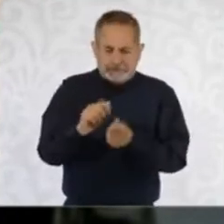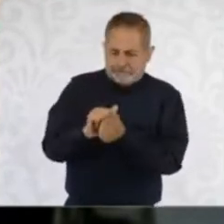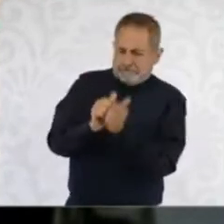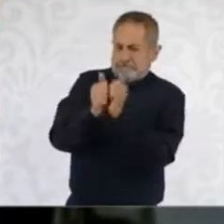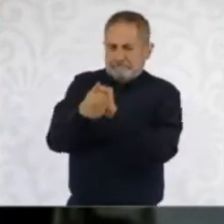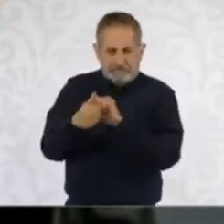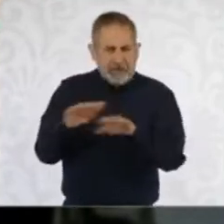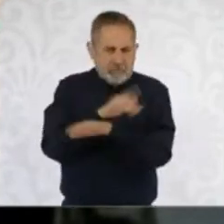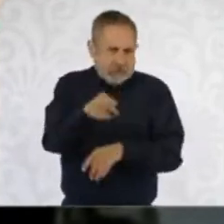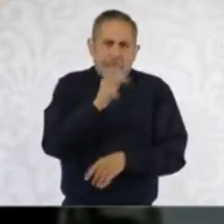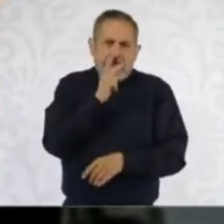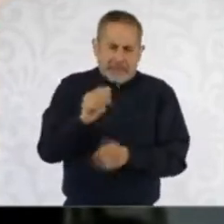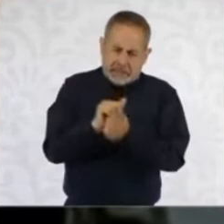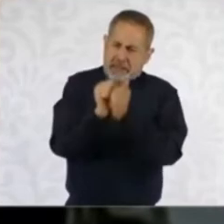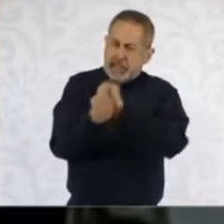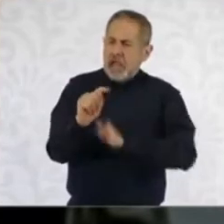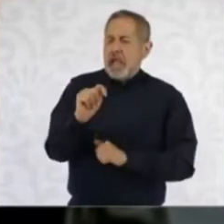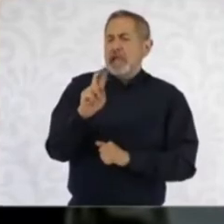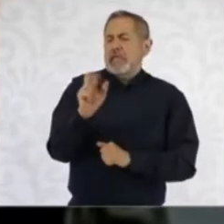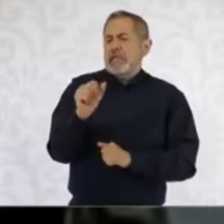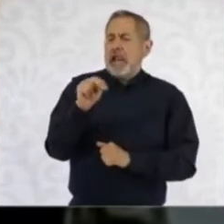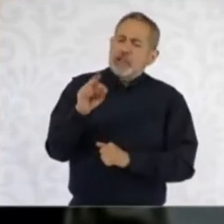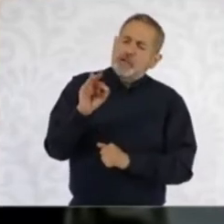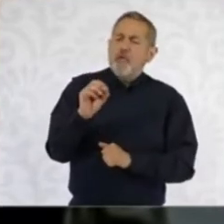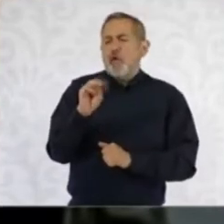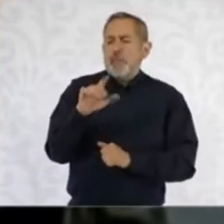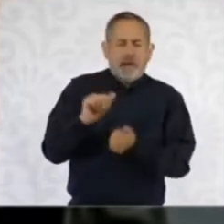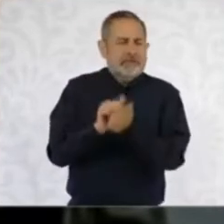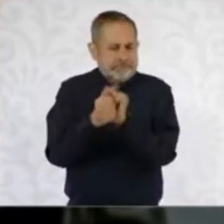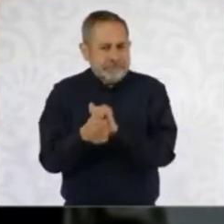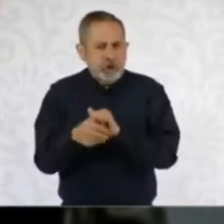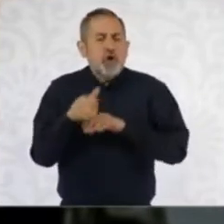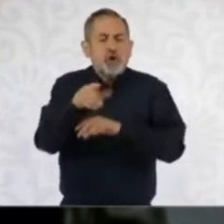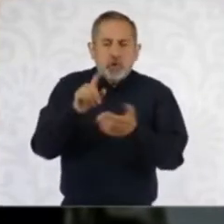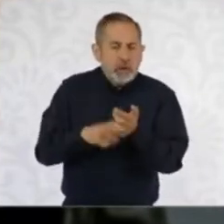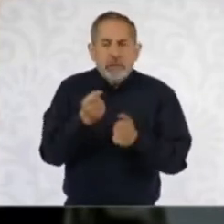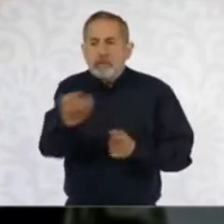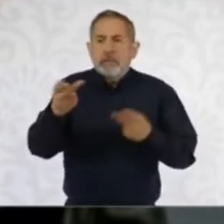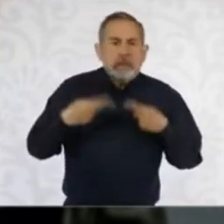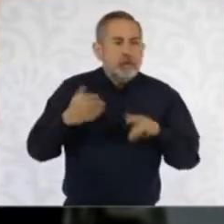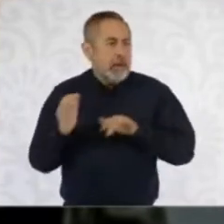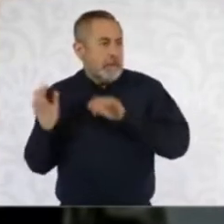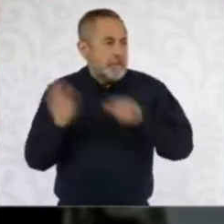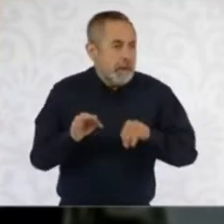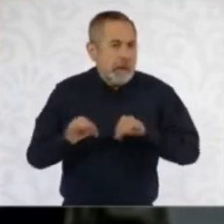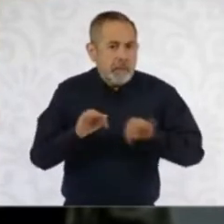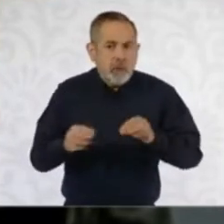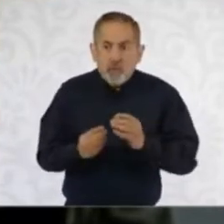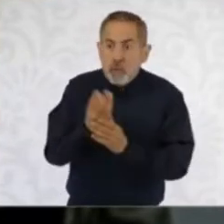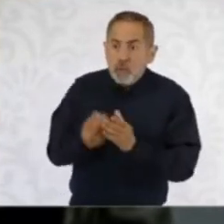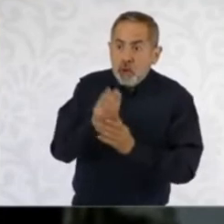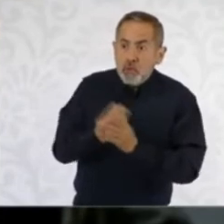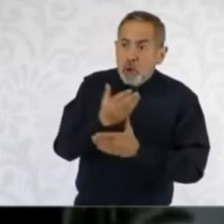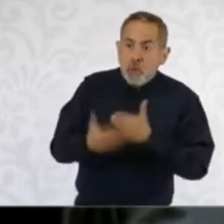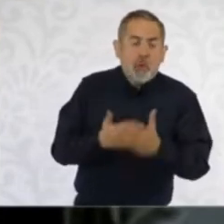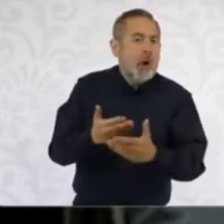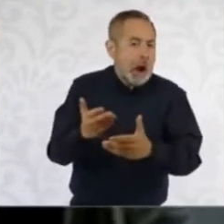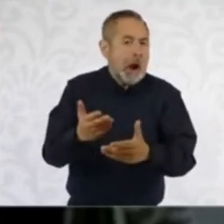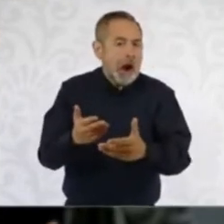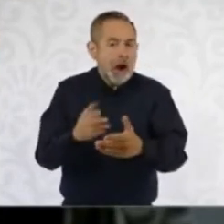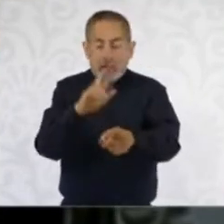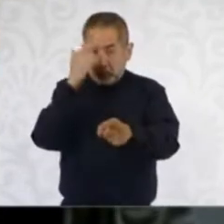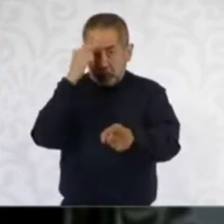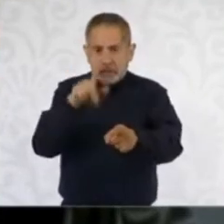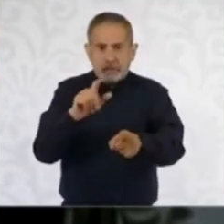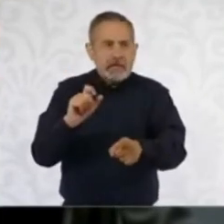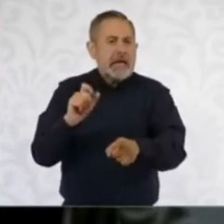palabra adecuada, de lo que se ha venido dando de los salarios y en este caso de la creación de empleos en México. Porque por un lado hay que recordar que tenemos allá dos